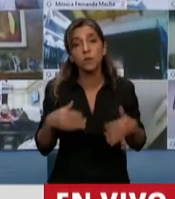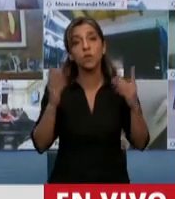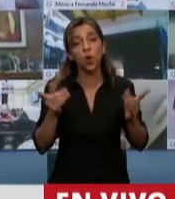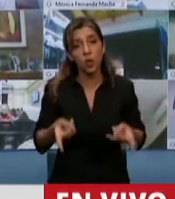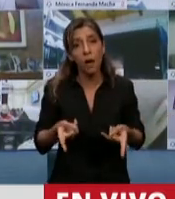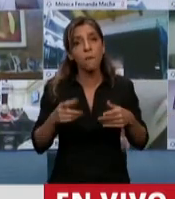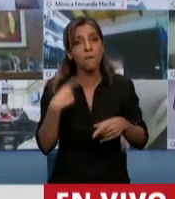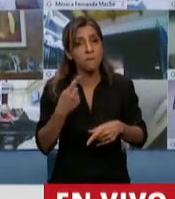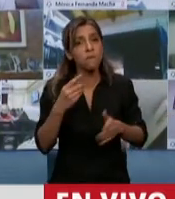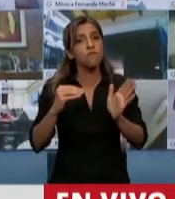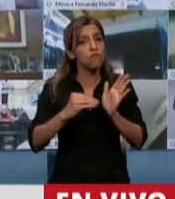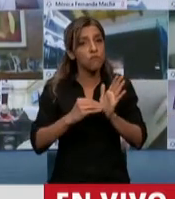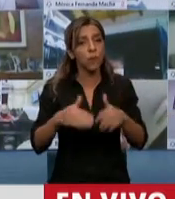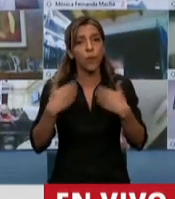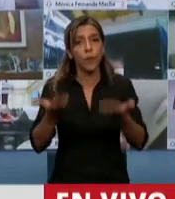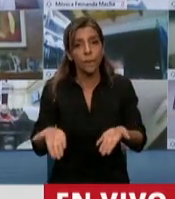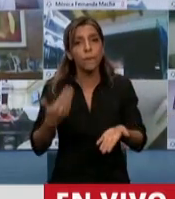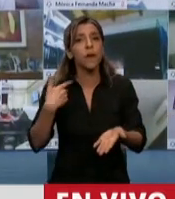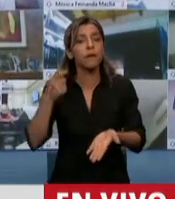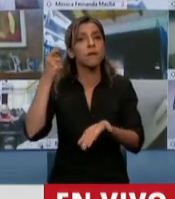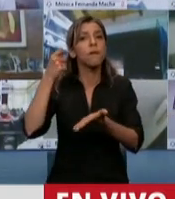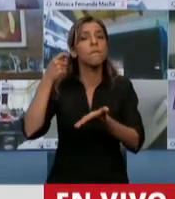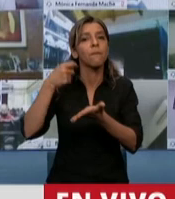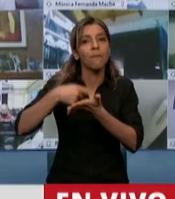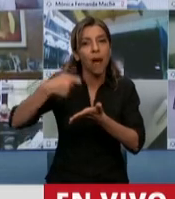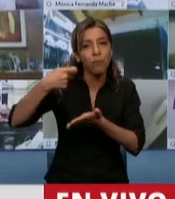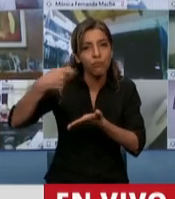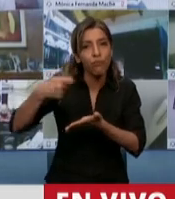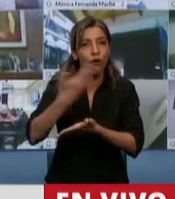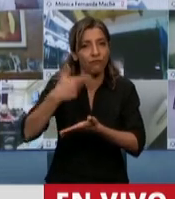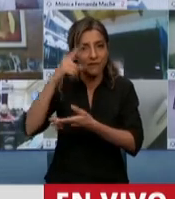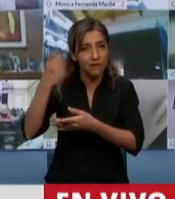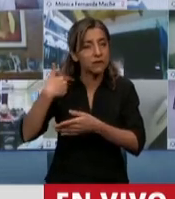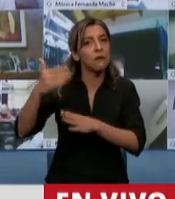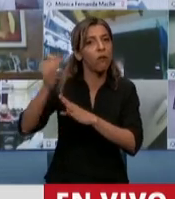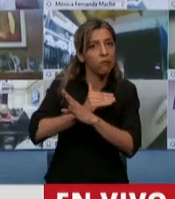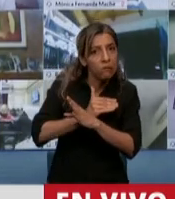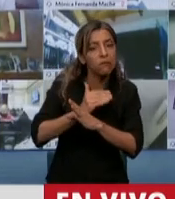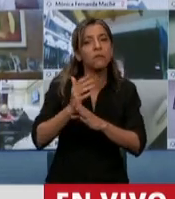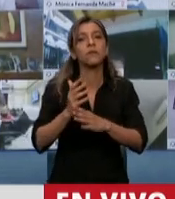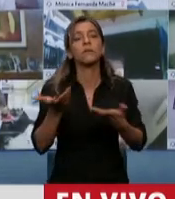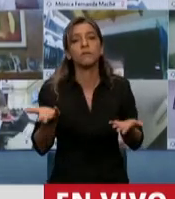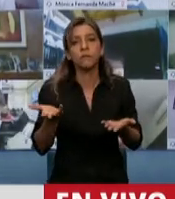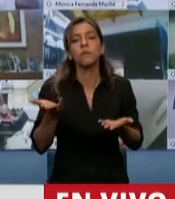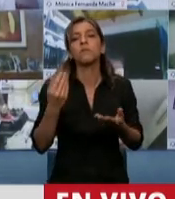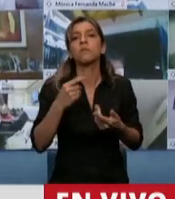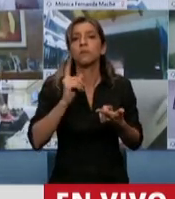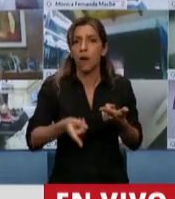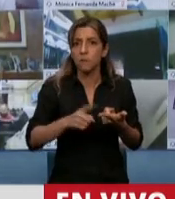reducción del pago de contribuciones patronales al sistema previsional, también